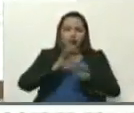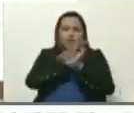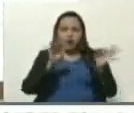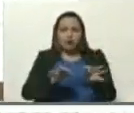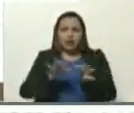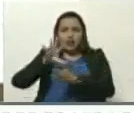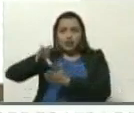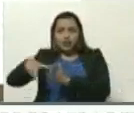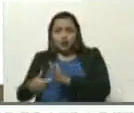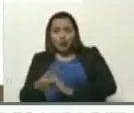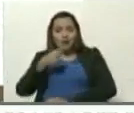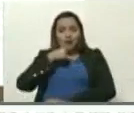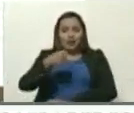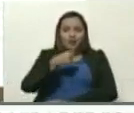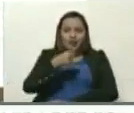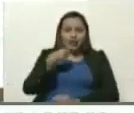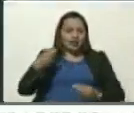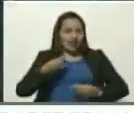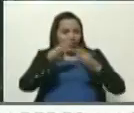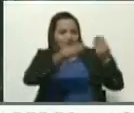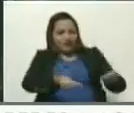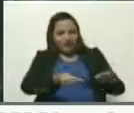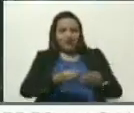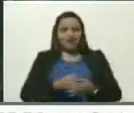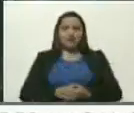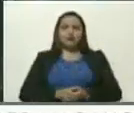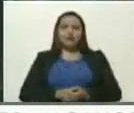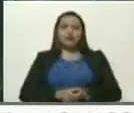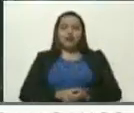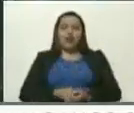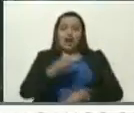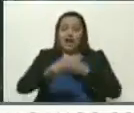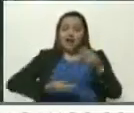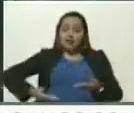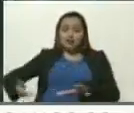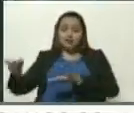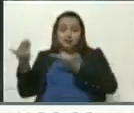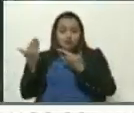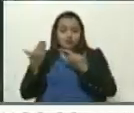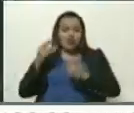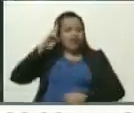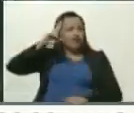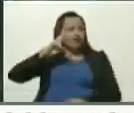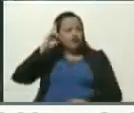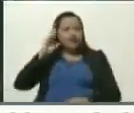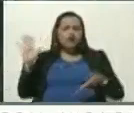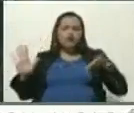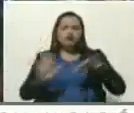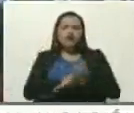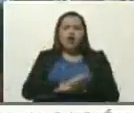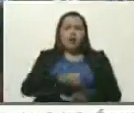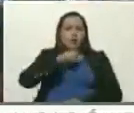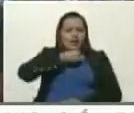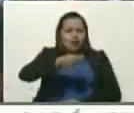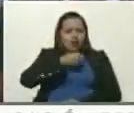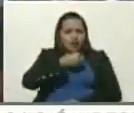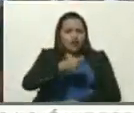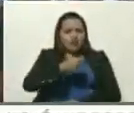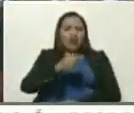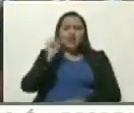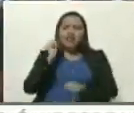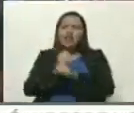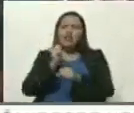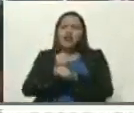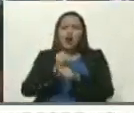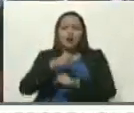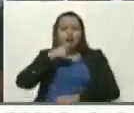el periodismo que lo devuelva. Él hace aquí una disertación acerca de los periodistas y el periodismo